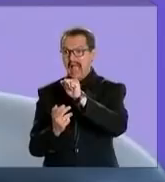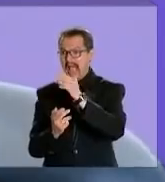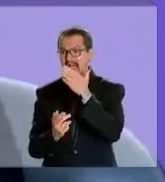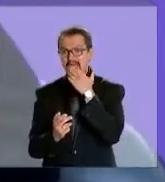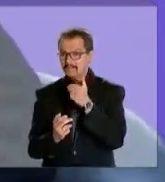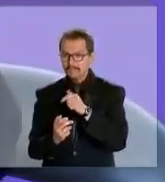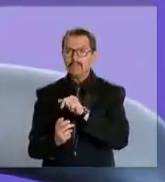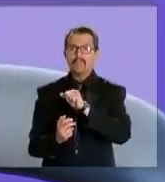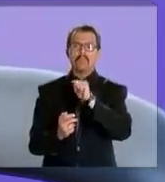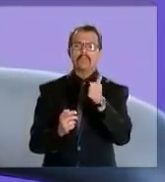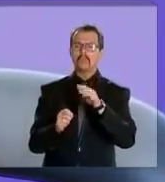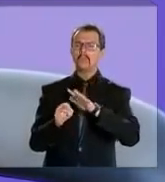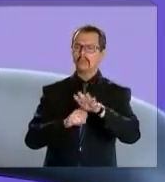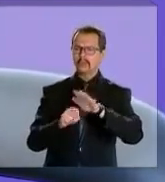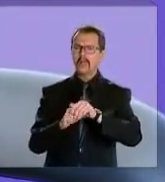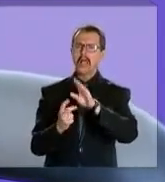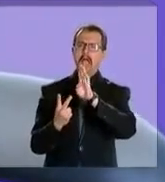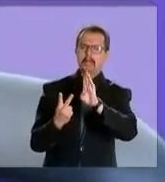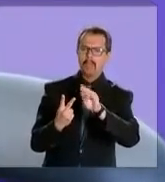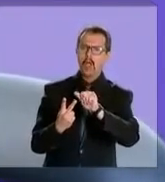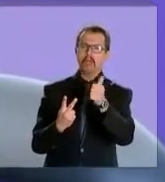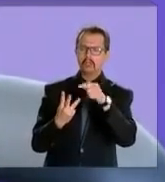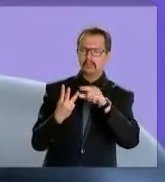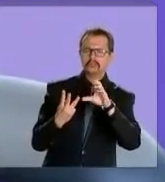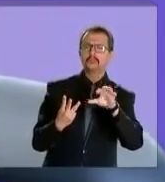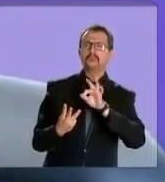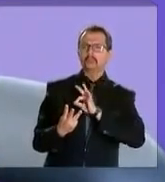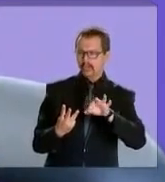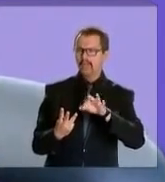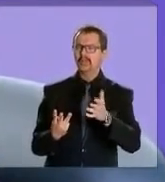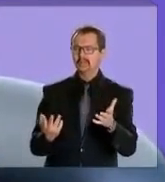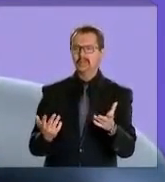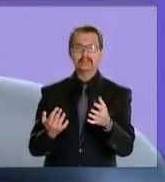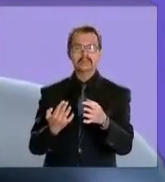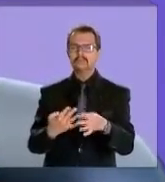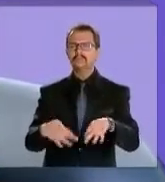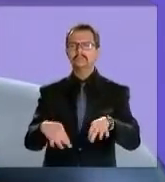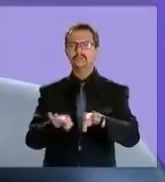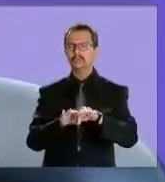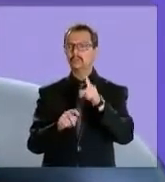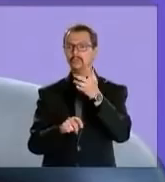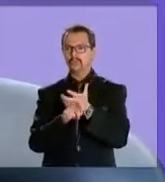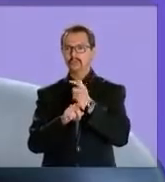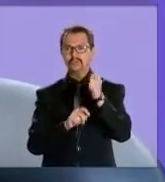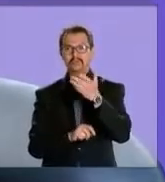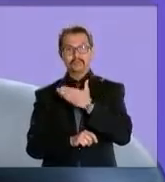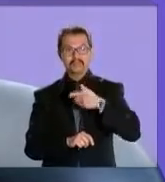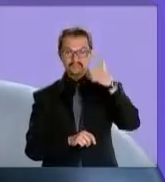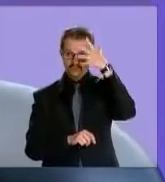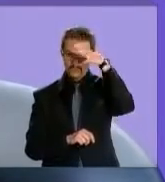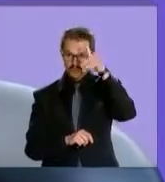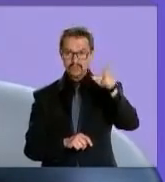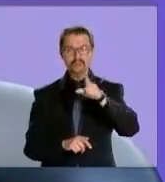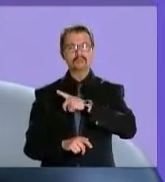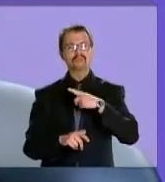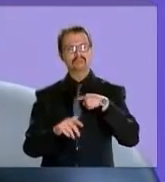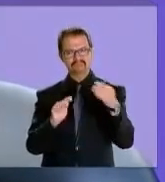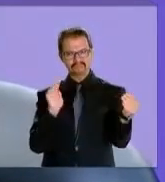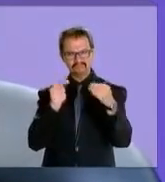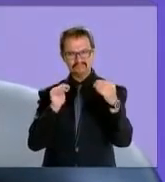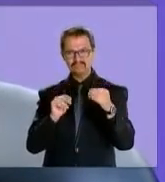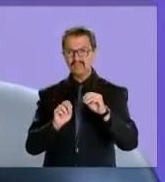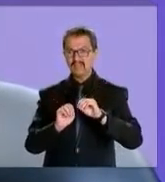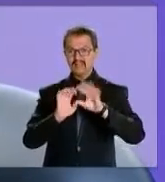de que tenemos que hablarle claro al presidente trump dije lo del tequilita antes de que él nos dijera animales